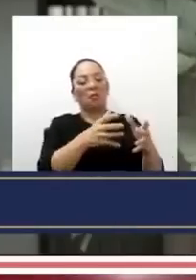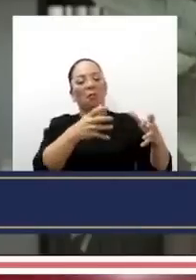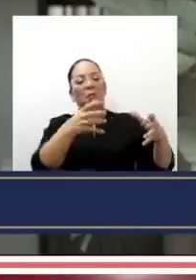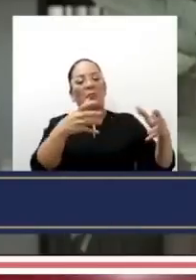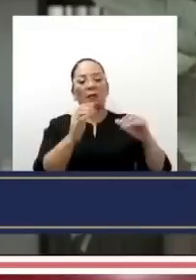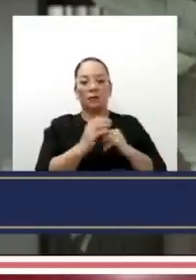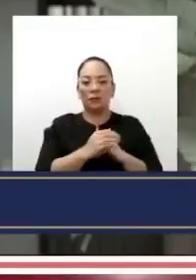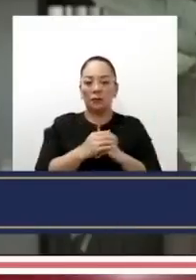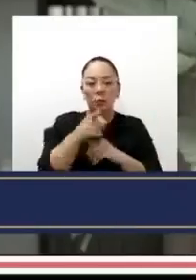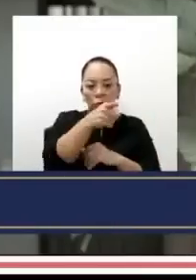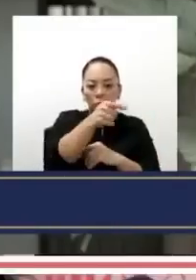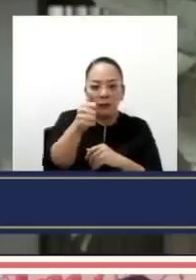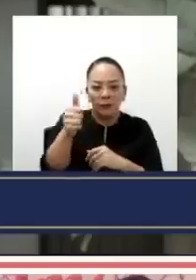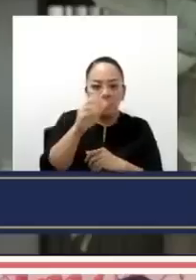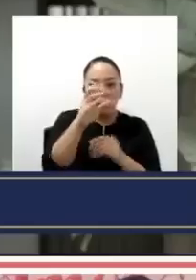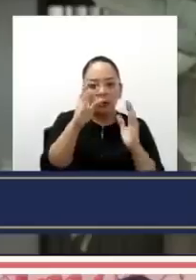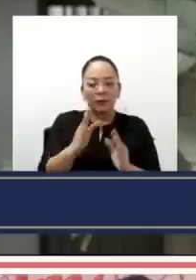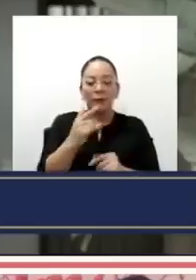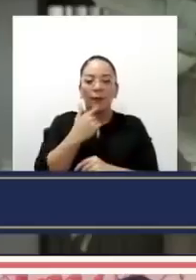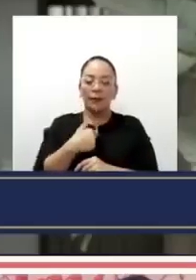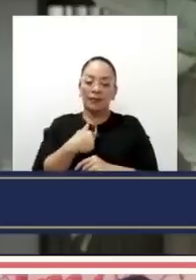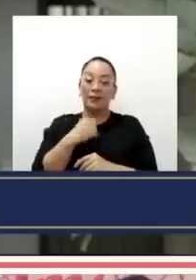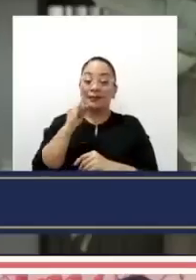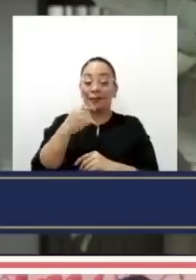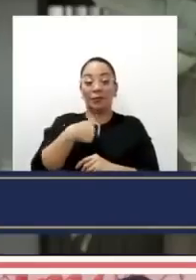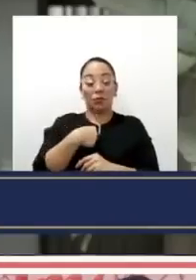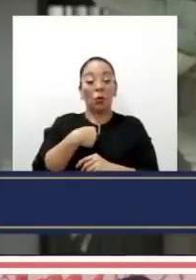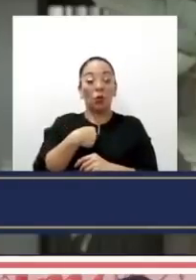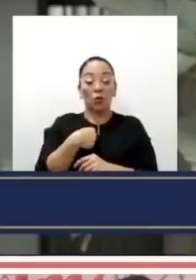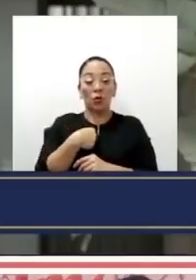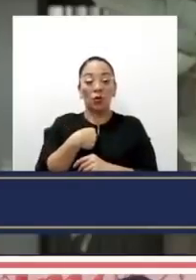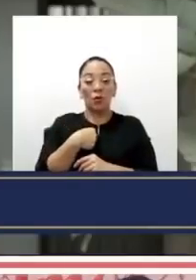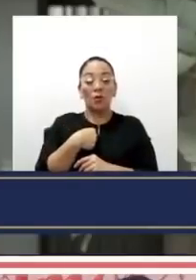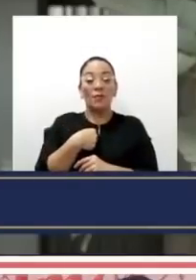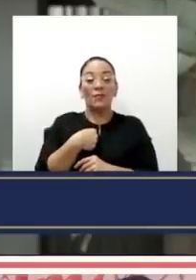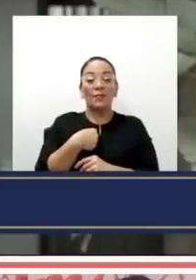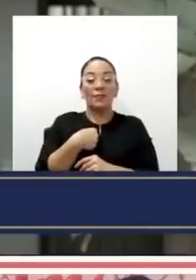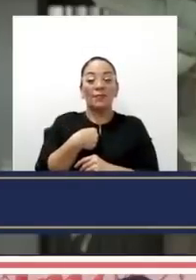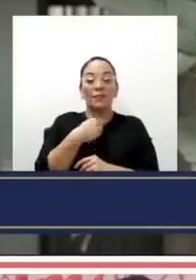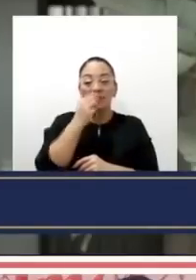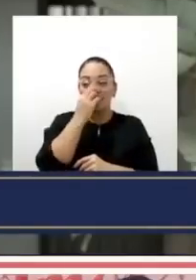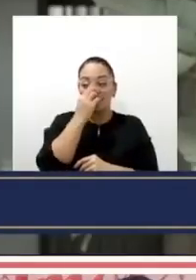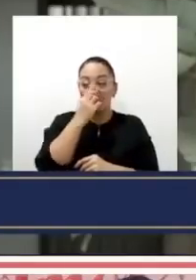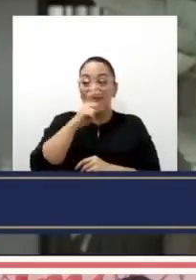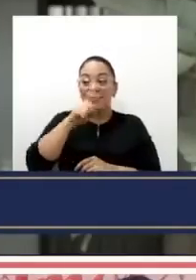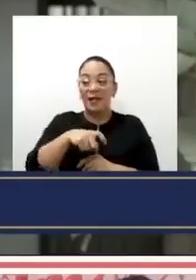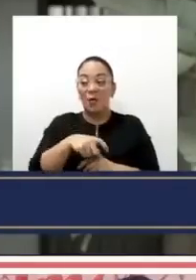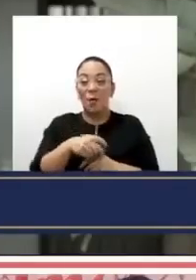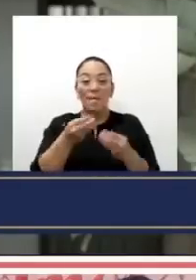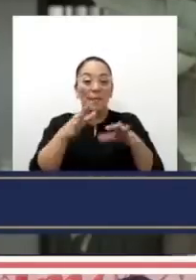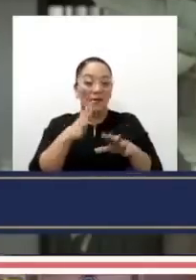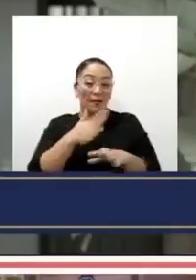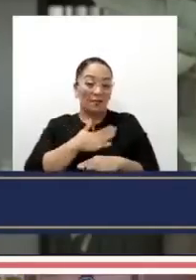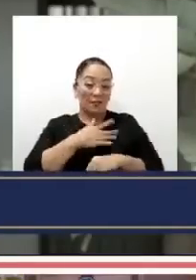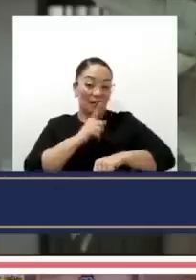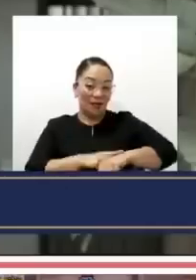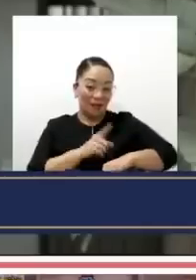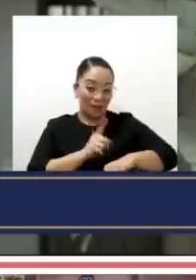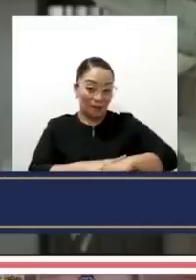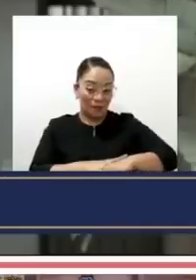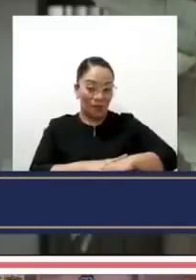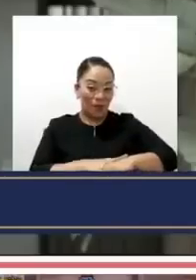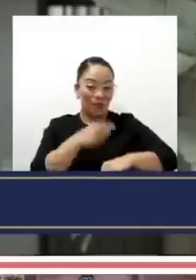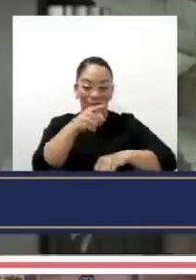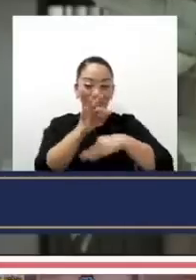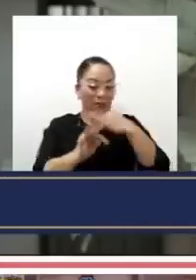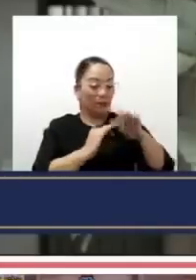decir, costarricenses, si yo debía haber perdido un nanosegundo de sueño por estas